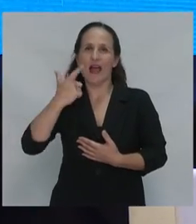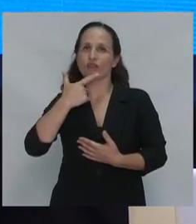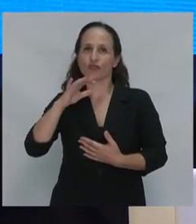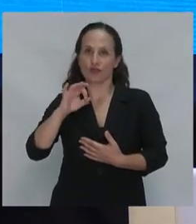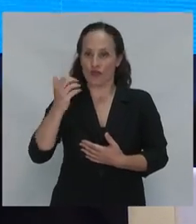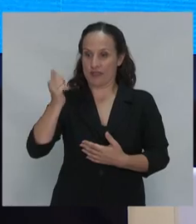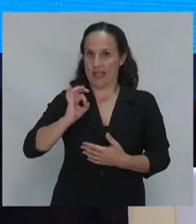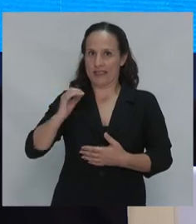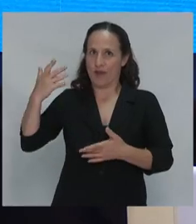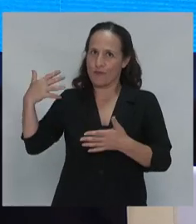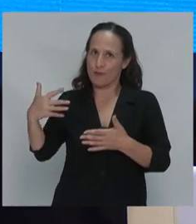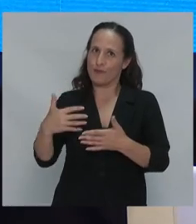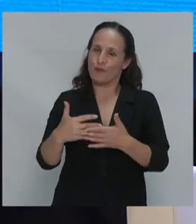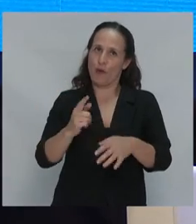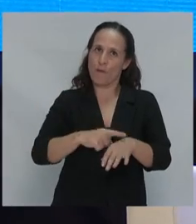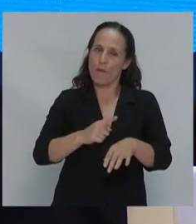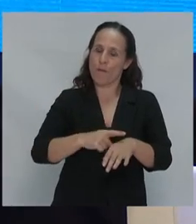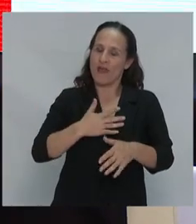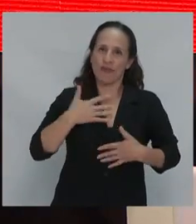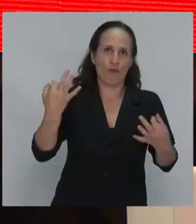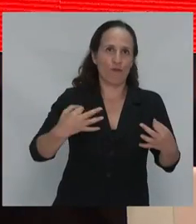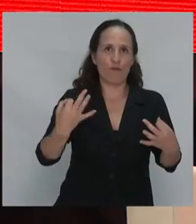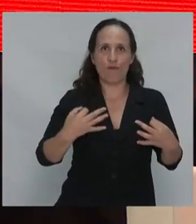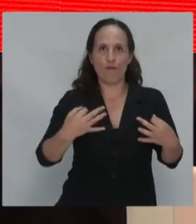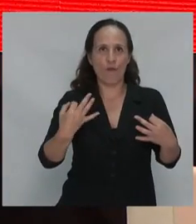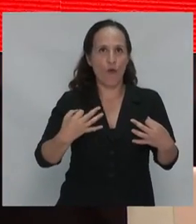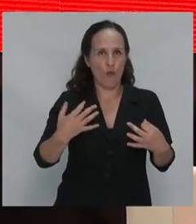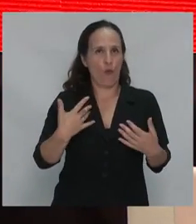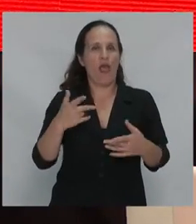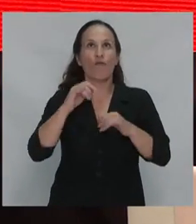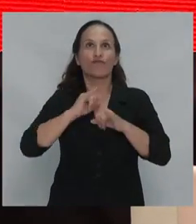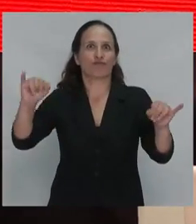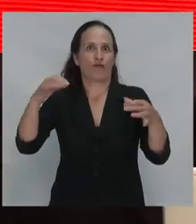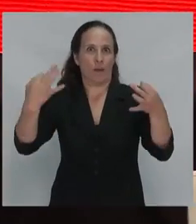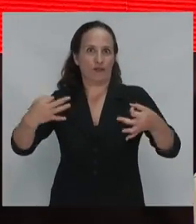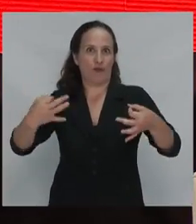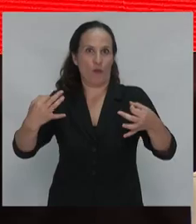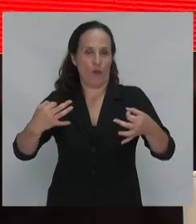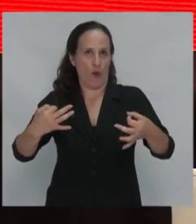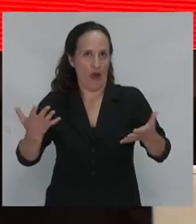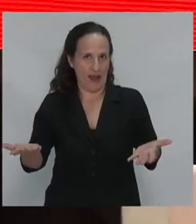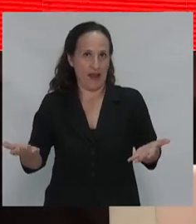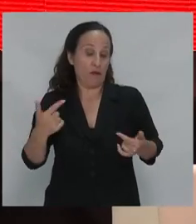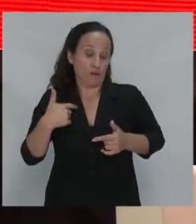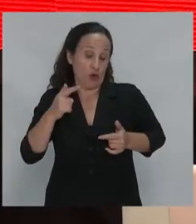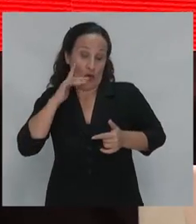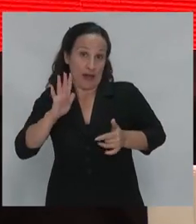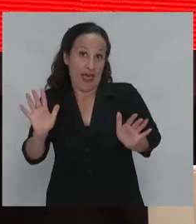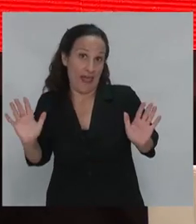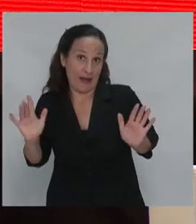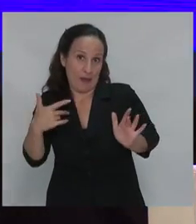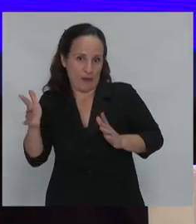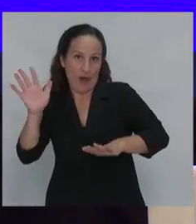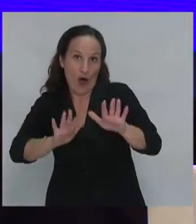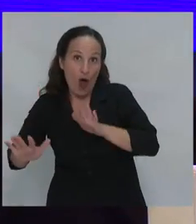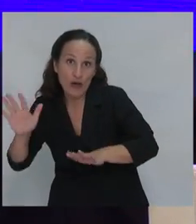últimos seis años pasaron momentos muy buenos y dando excelentes noticias en general con las cuales no tengo absolutamente nada que ver porque quien las